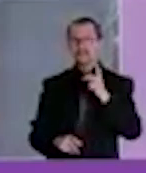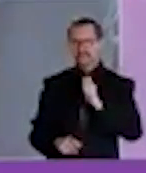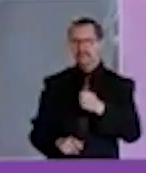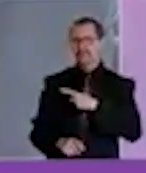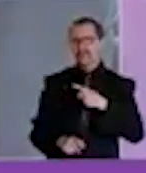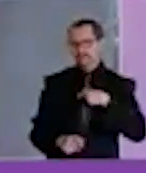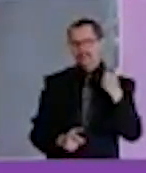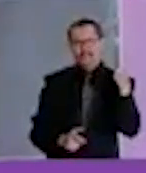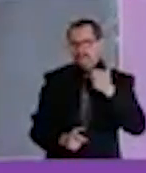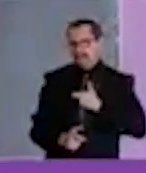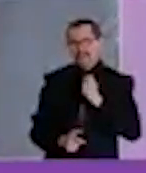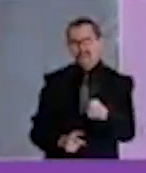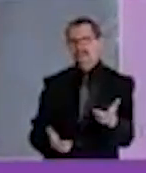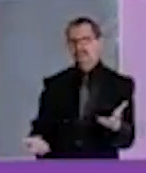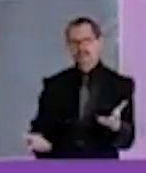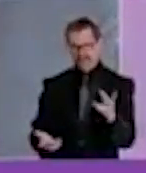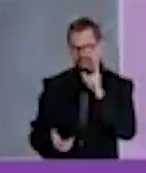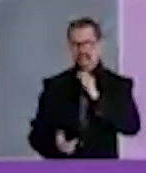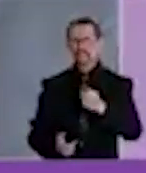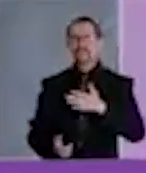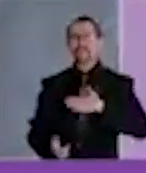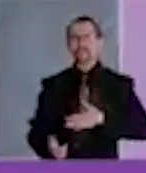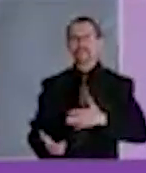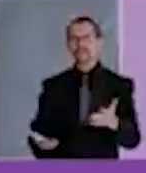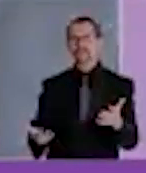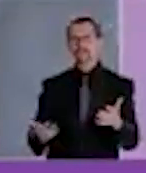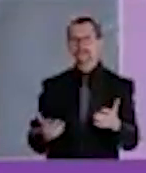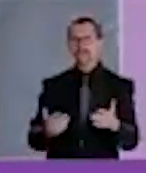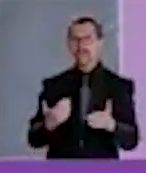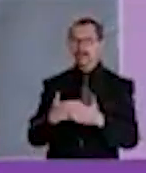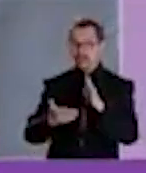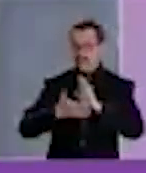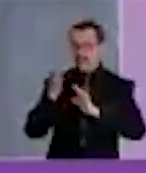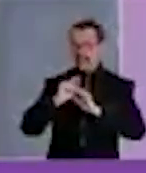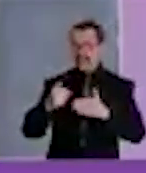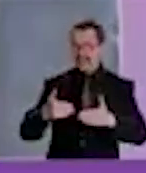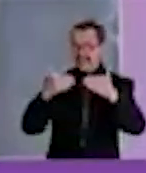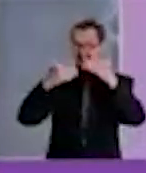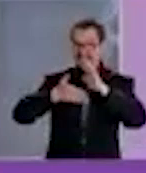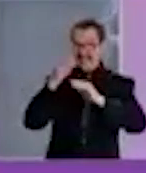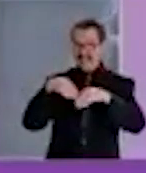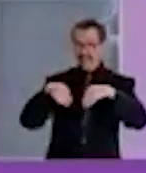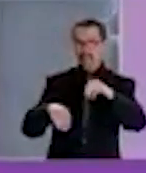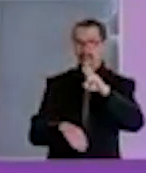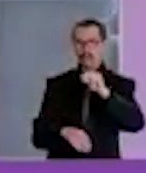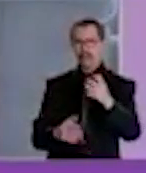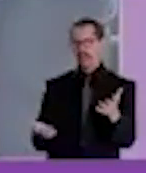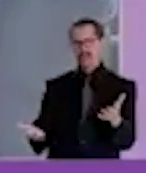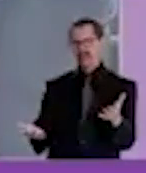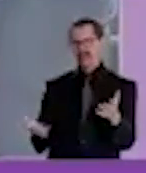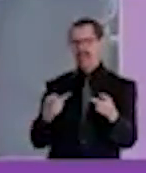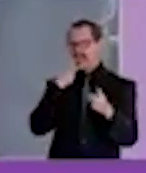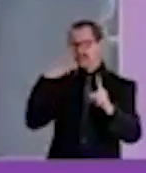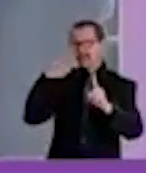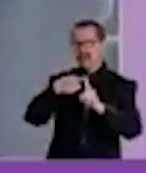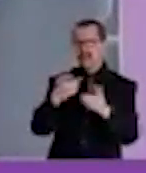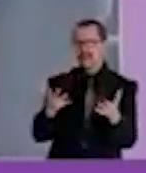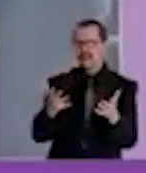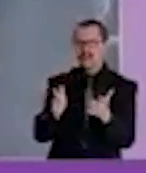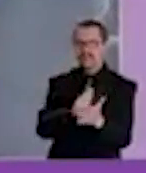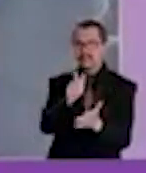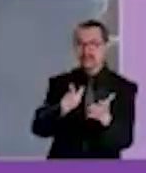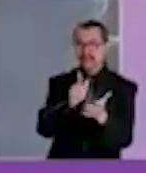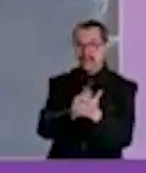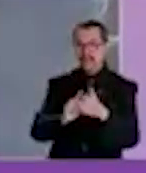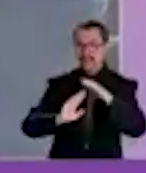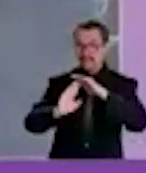absolutamente y méxico nos suma dinero ni nada a cambio una reforma migratoria no no pero porque no tenemos que hacer